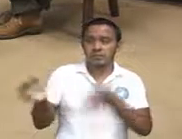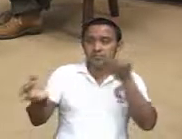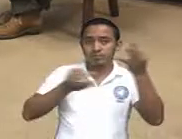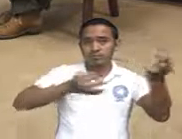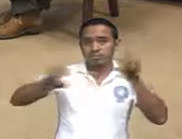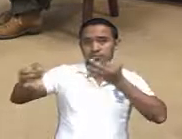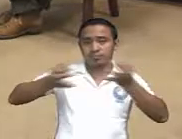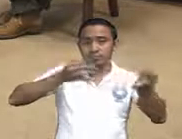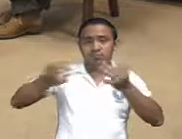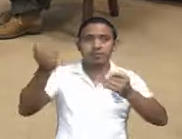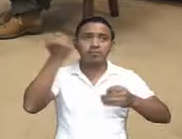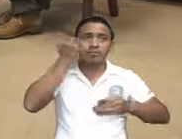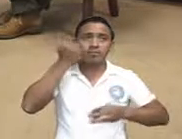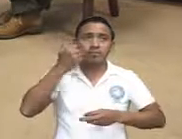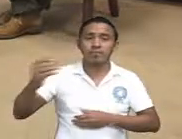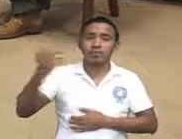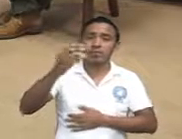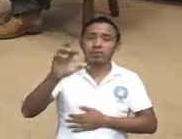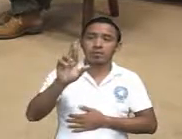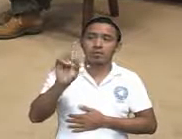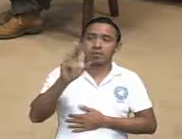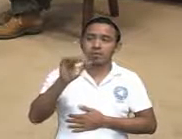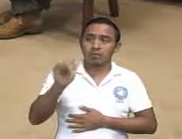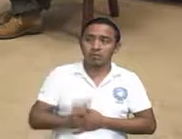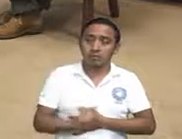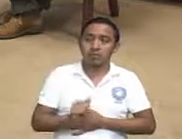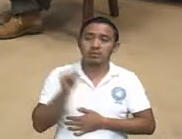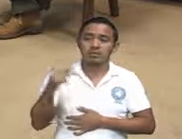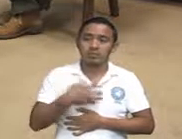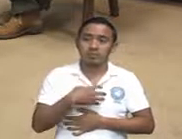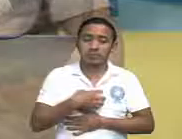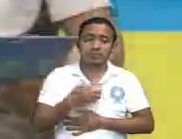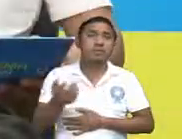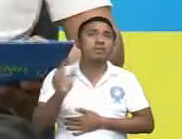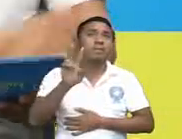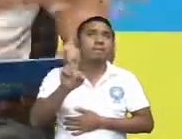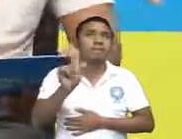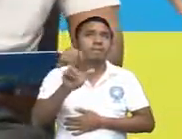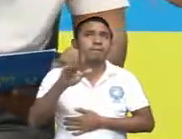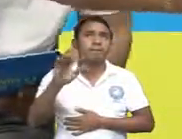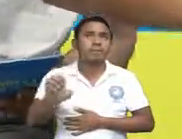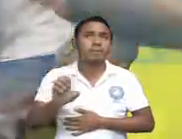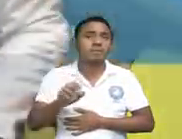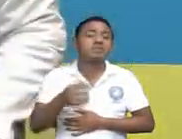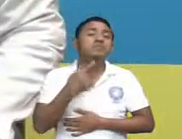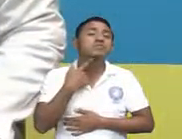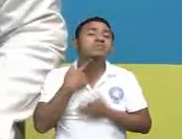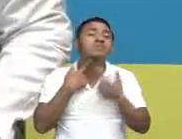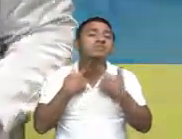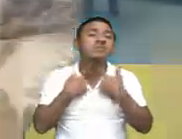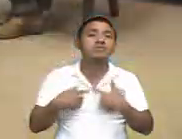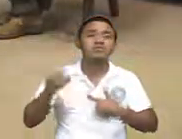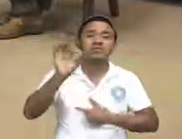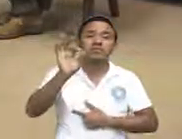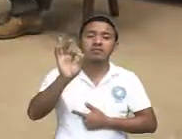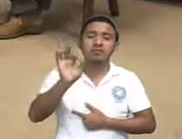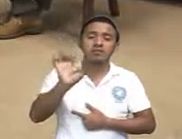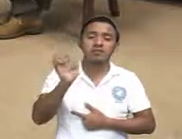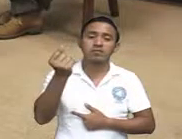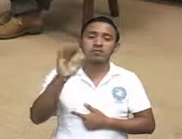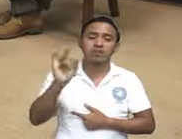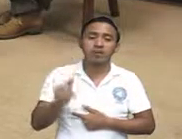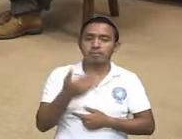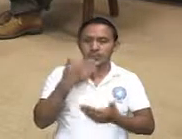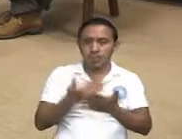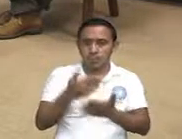sobre esta enfermedad crónica, como son las varices esofágica y su tratamiento. Muchas gracias. Le agradecemos también a usted, amigos